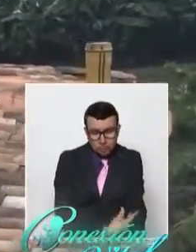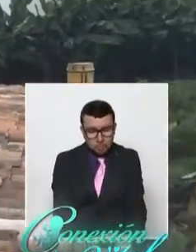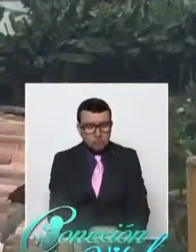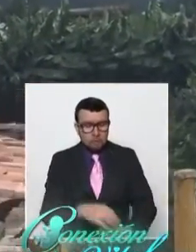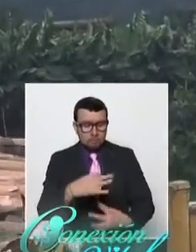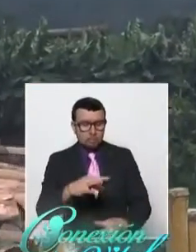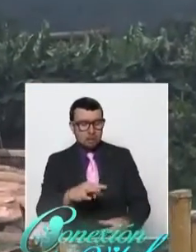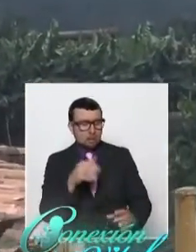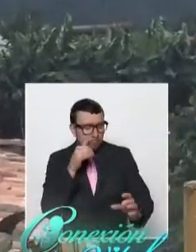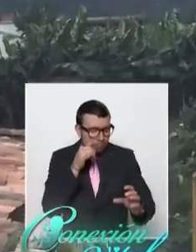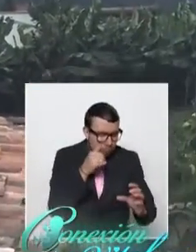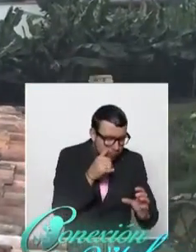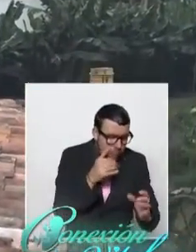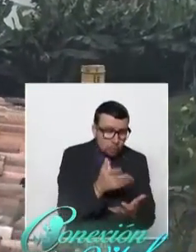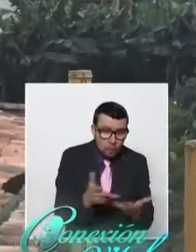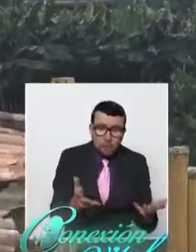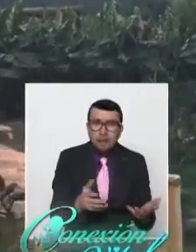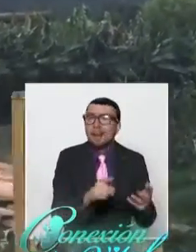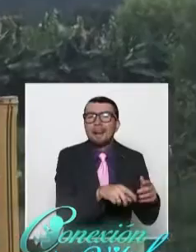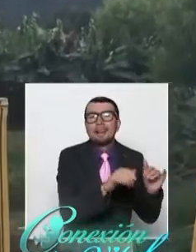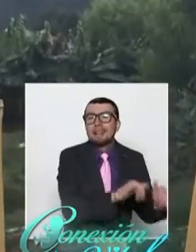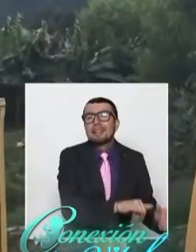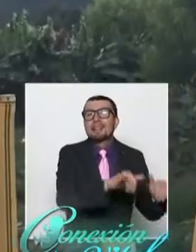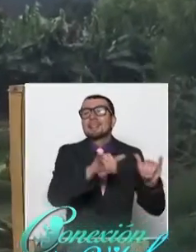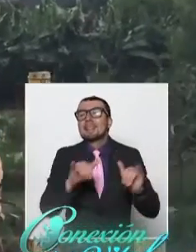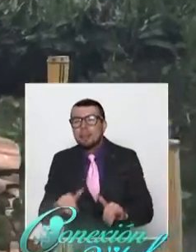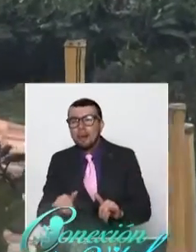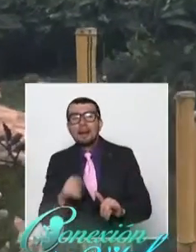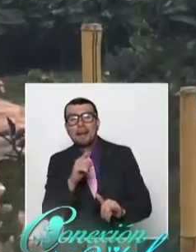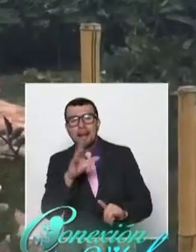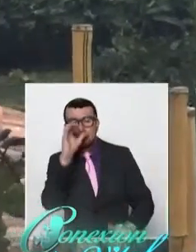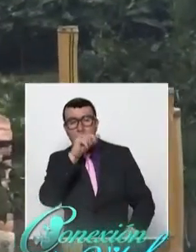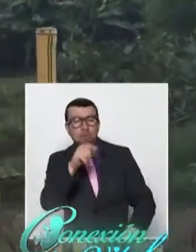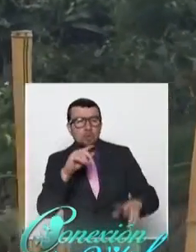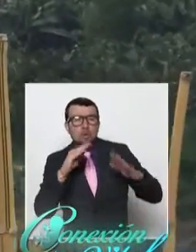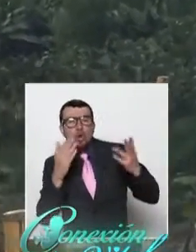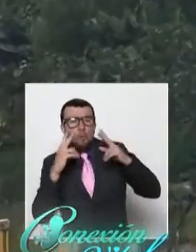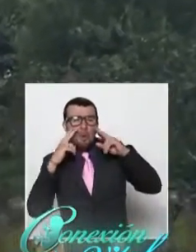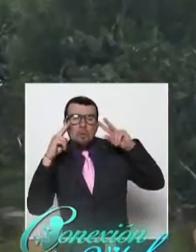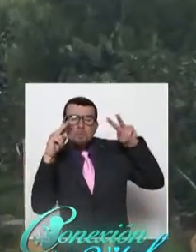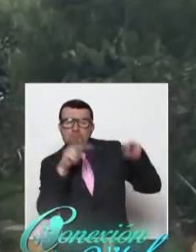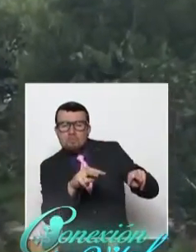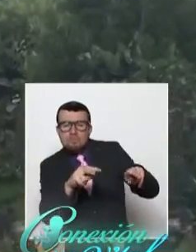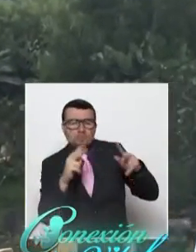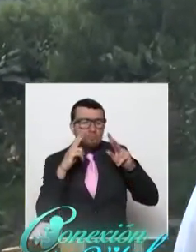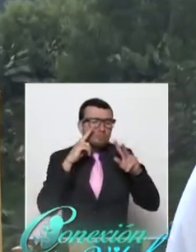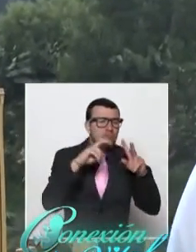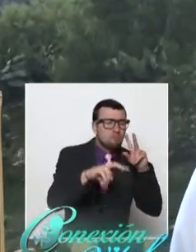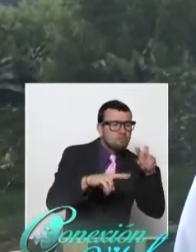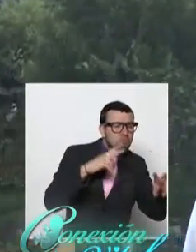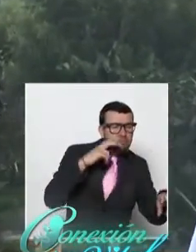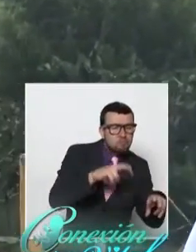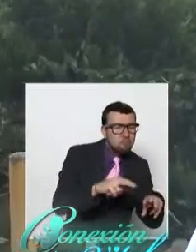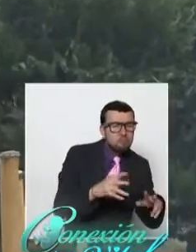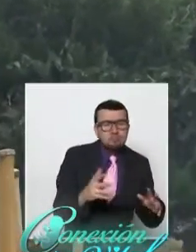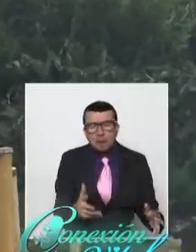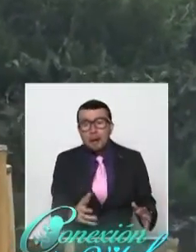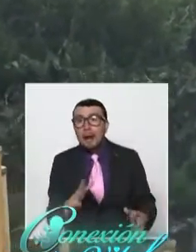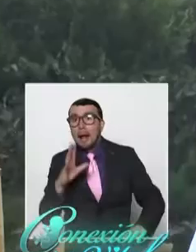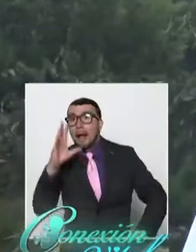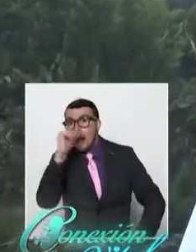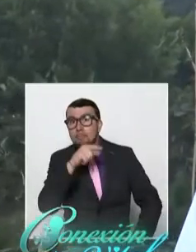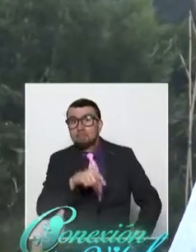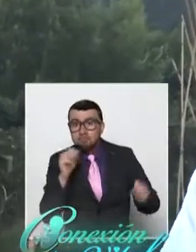a mí a abrir la mirada terapéutica, abrir todo lo que yo tengo desde